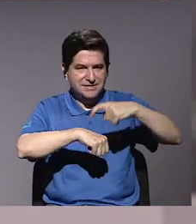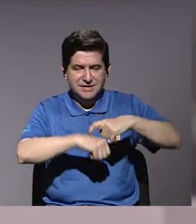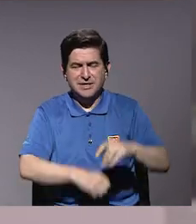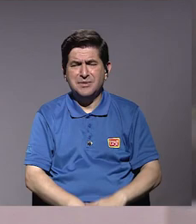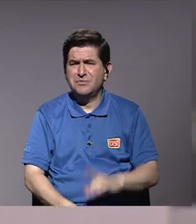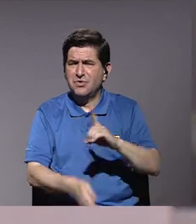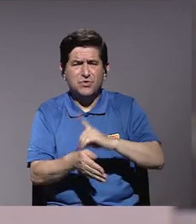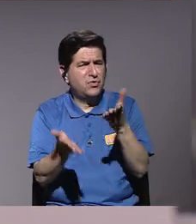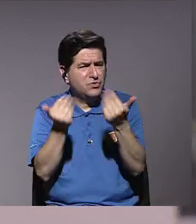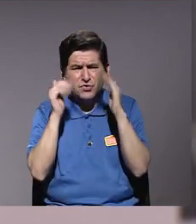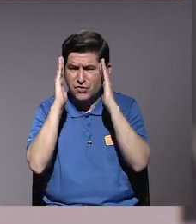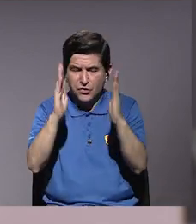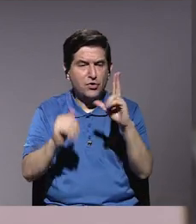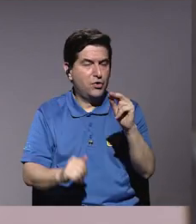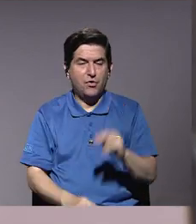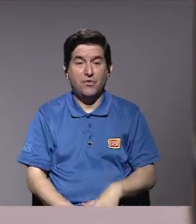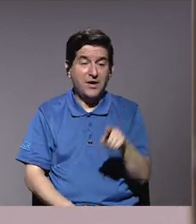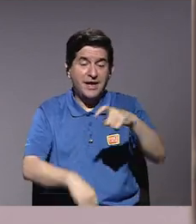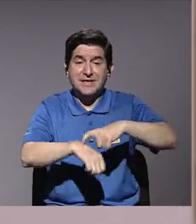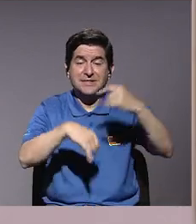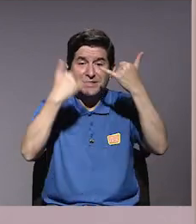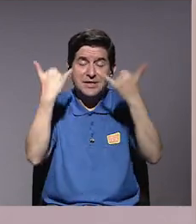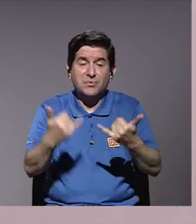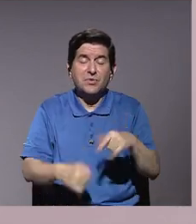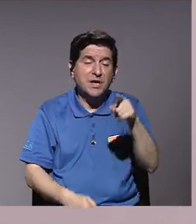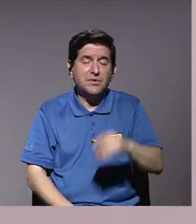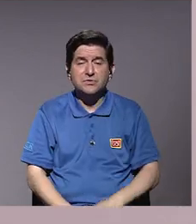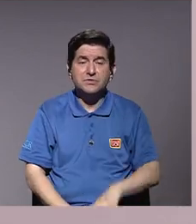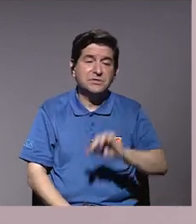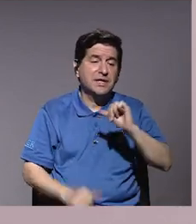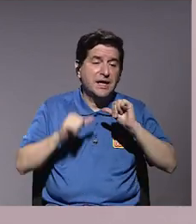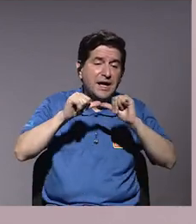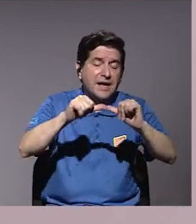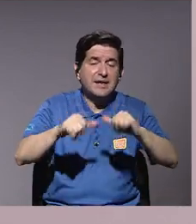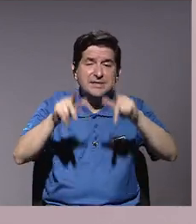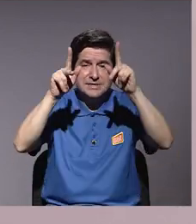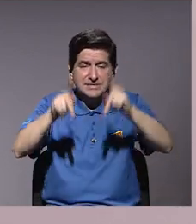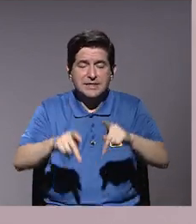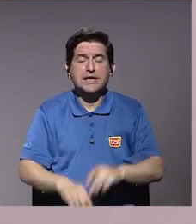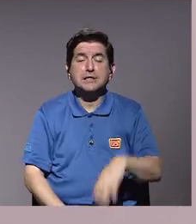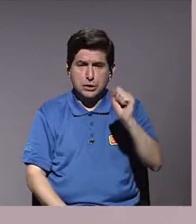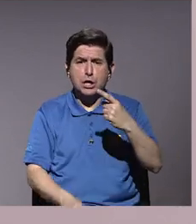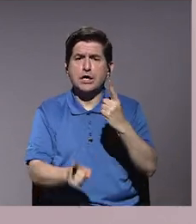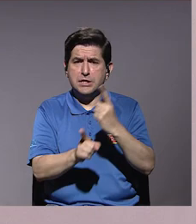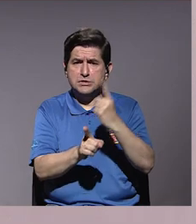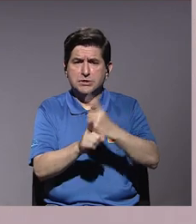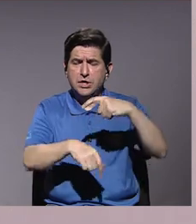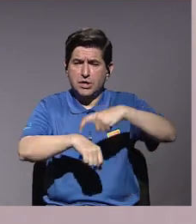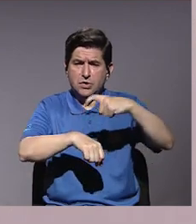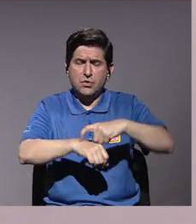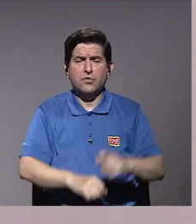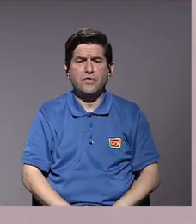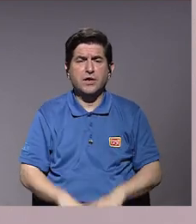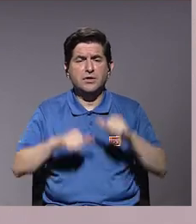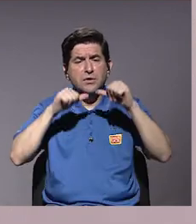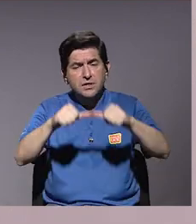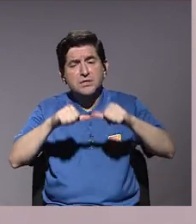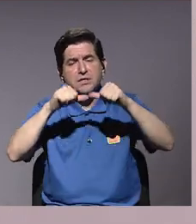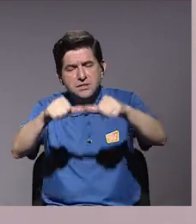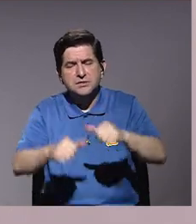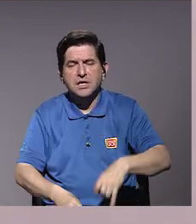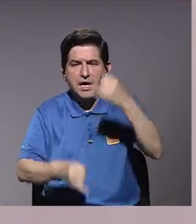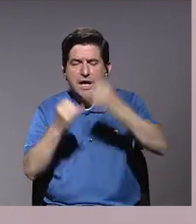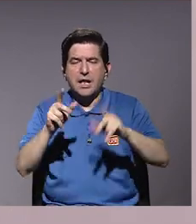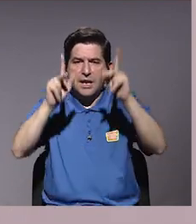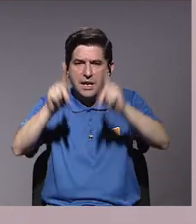tiempo no es que el médico no quiera atender a una persona, es que ese tiempo ya usted se lo va a quitar a la siguiente persona que llegó a tiempo y a la siguiente persona,